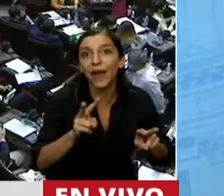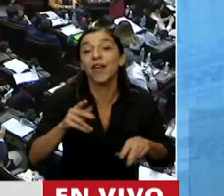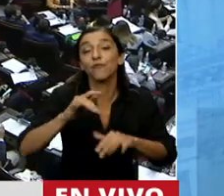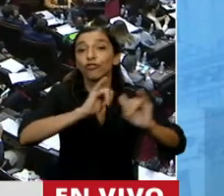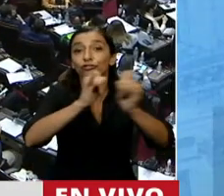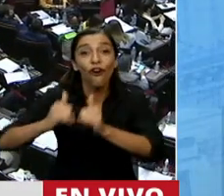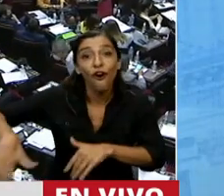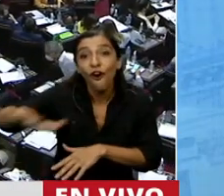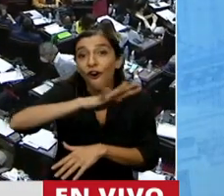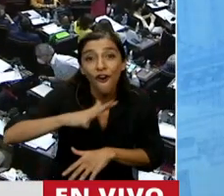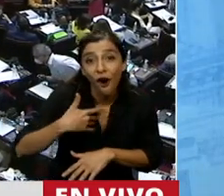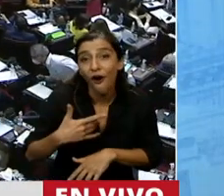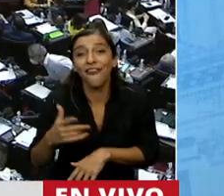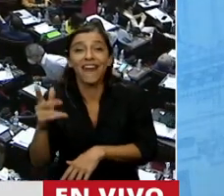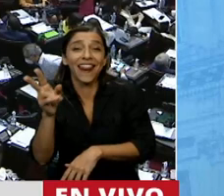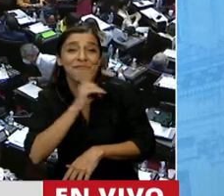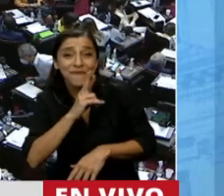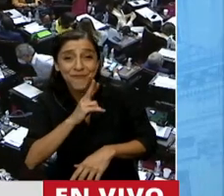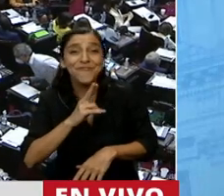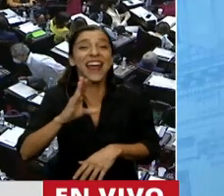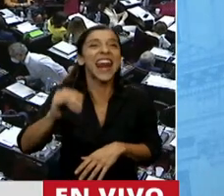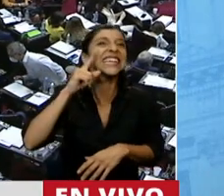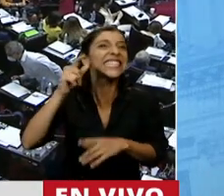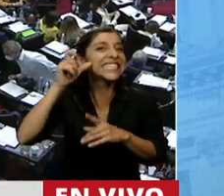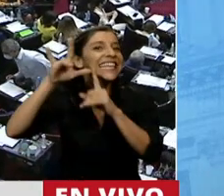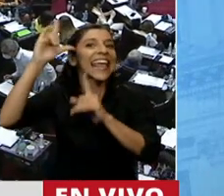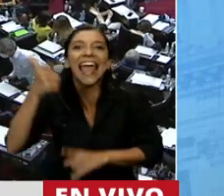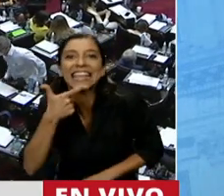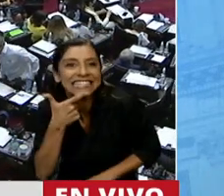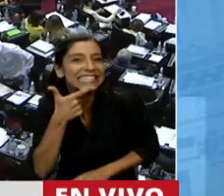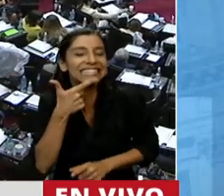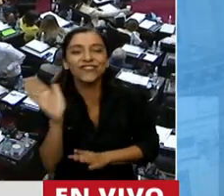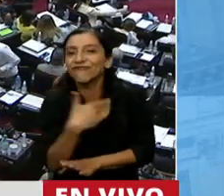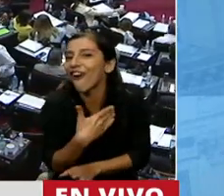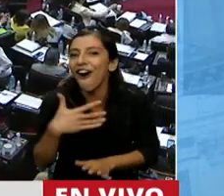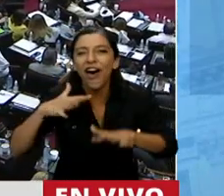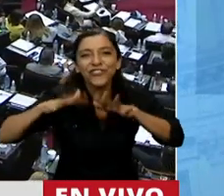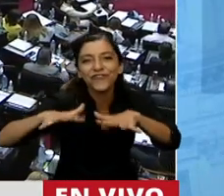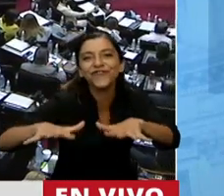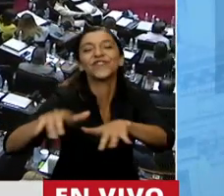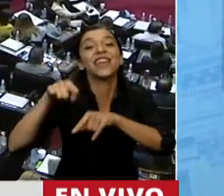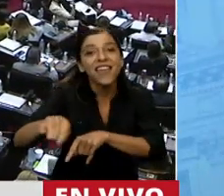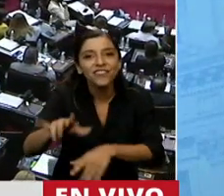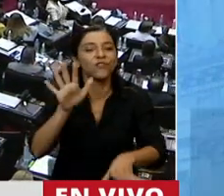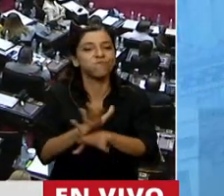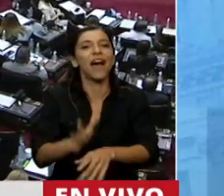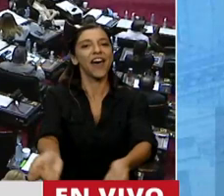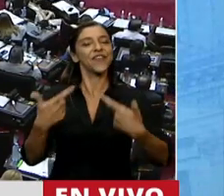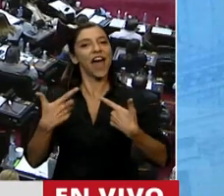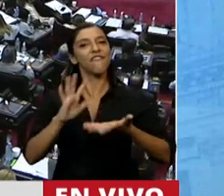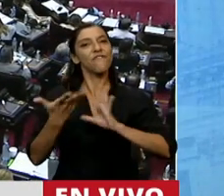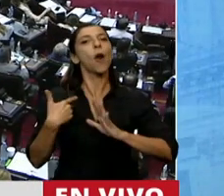chiques llenos de glitter en las calles, que tiene que hacer un puente entre la historia de nuestras luchas